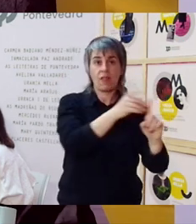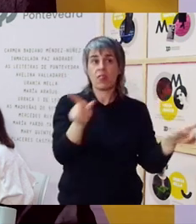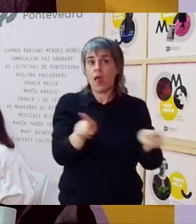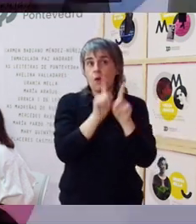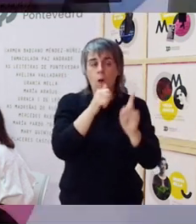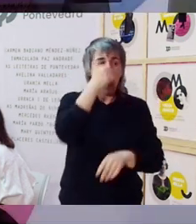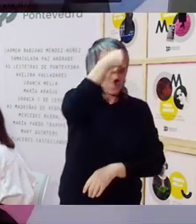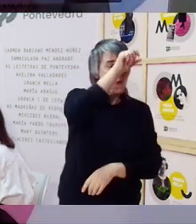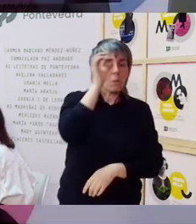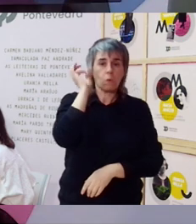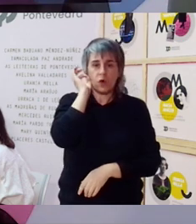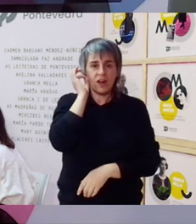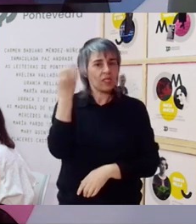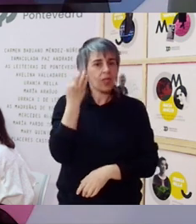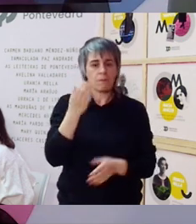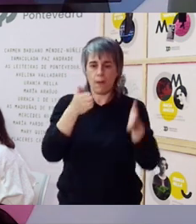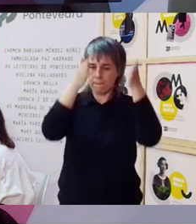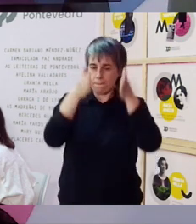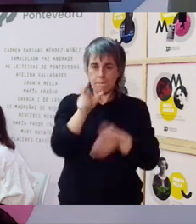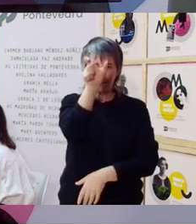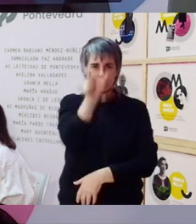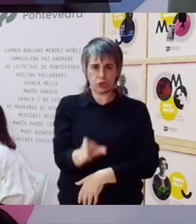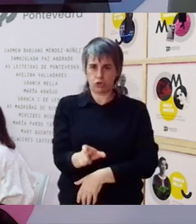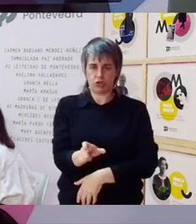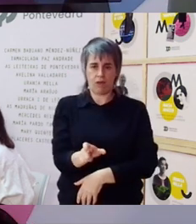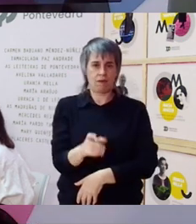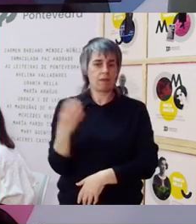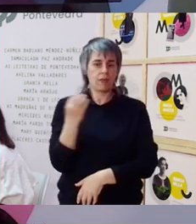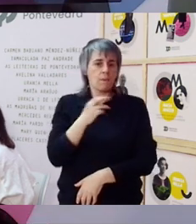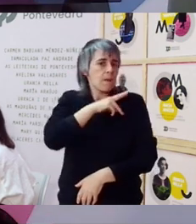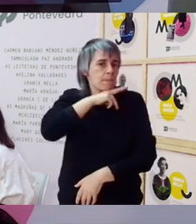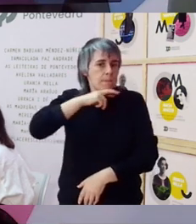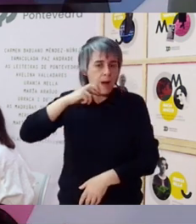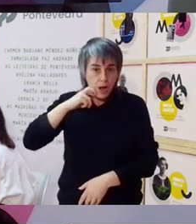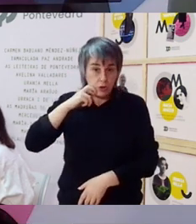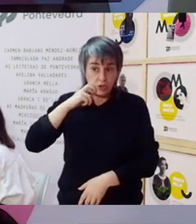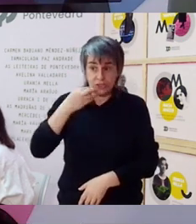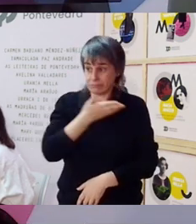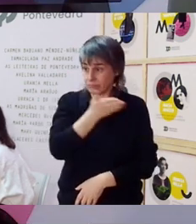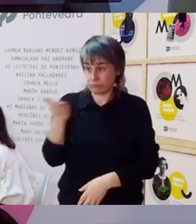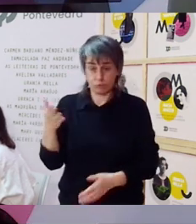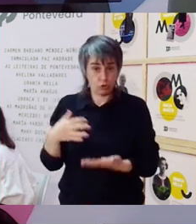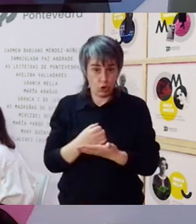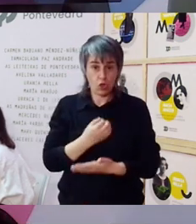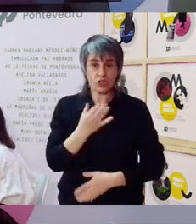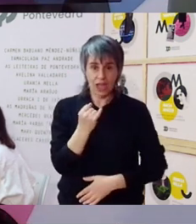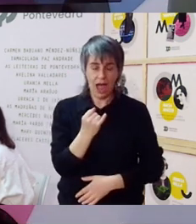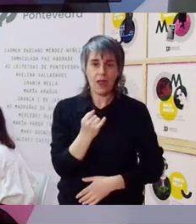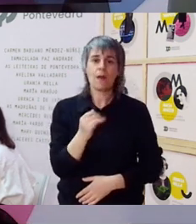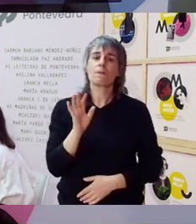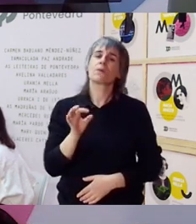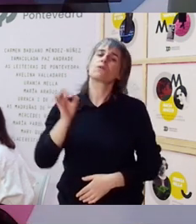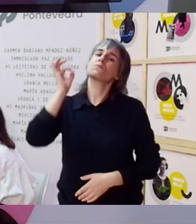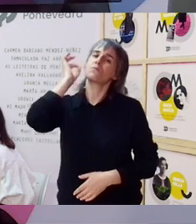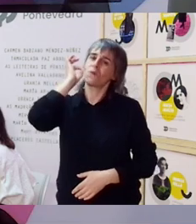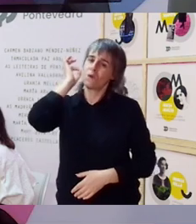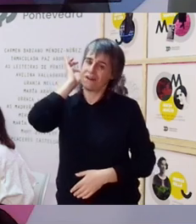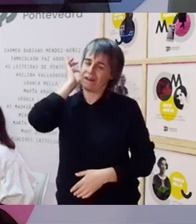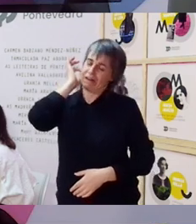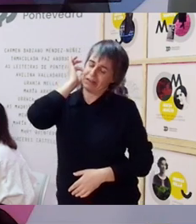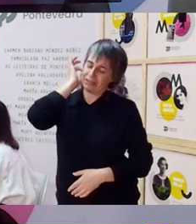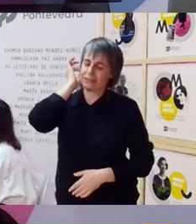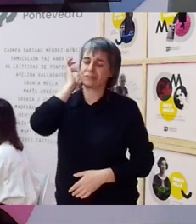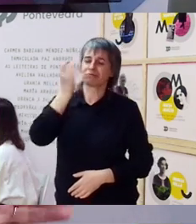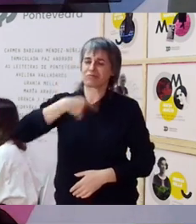persona, e que hai que ter uns valores, e que defectos temos todos, pero que as mulleres que somos máis grandes que